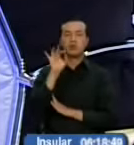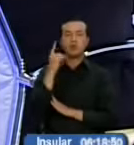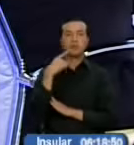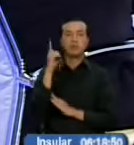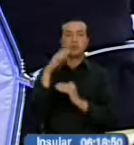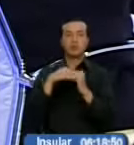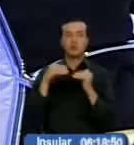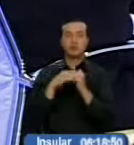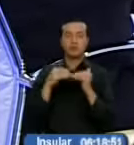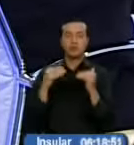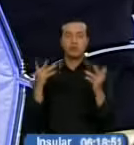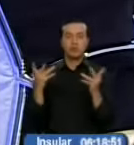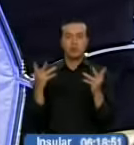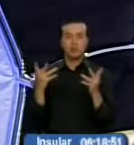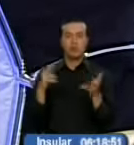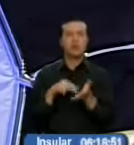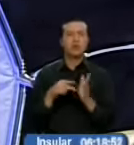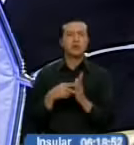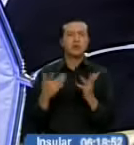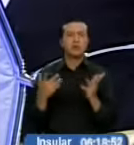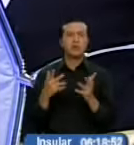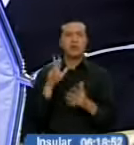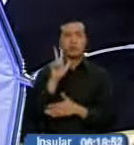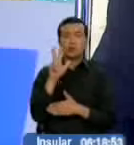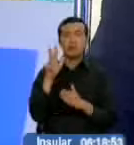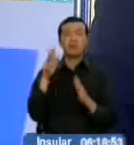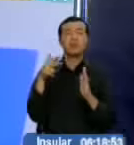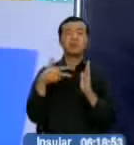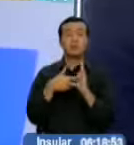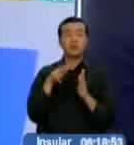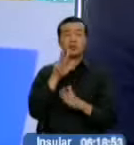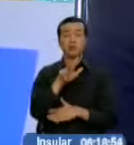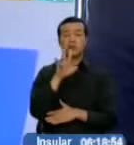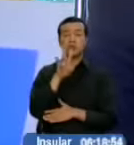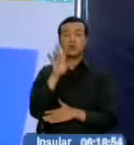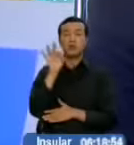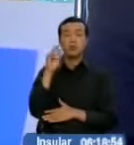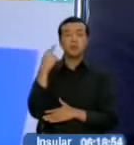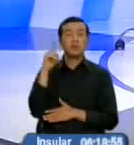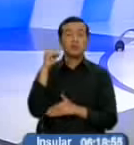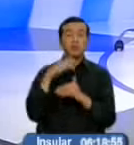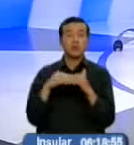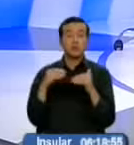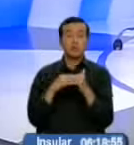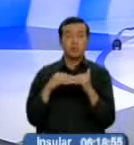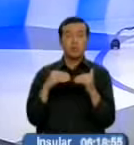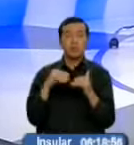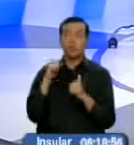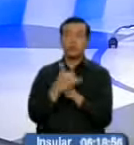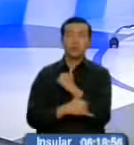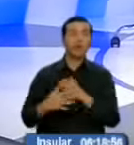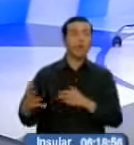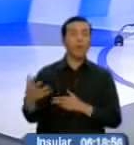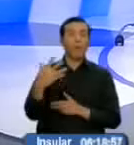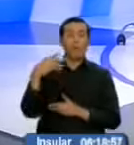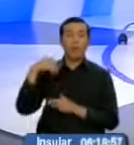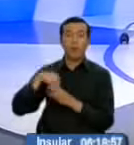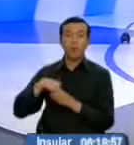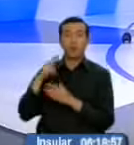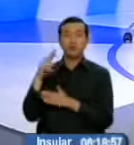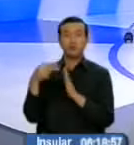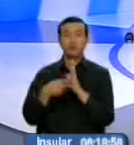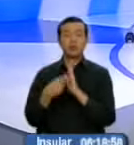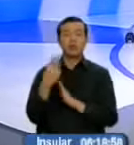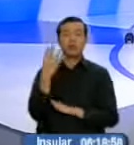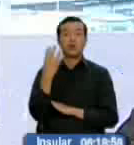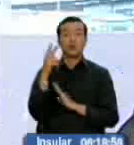de dólares. Eso. ¿Cuánto, perdón? 3.379 millones de dólares se saca a los paraísos fiscales el 2014 y